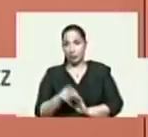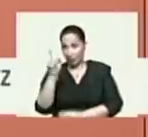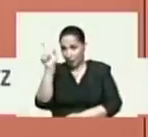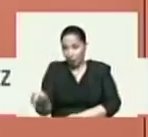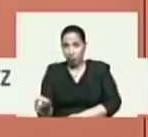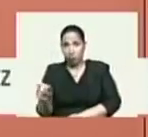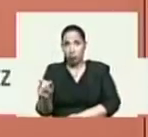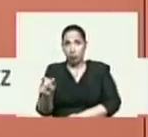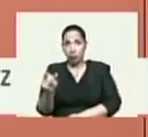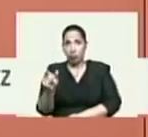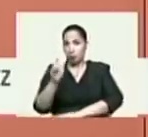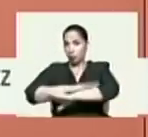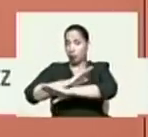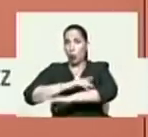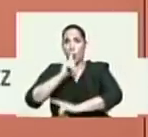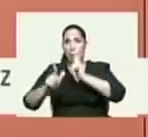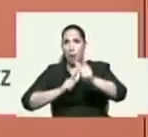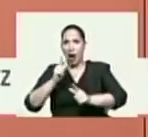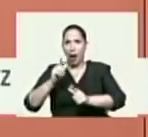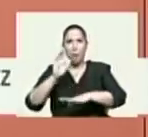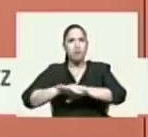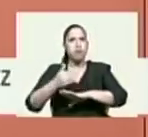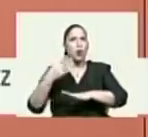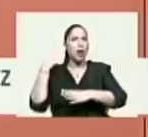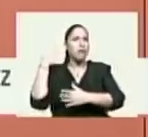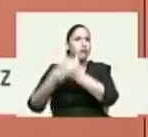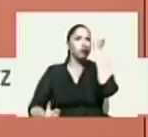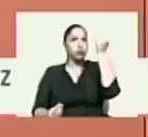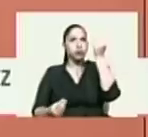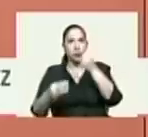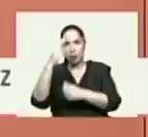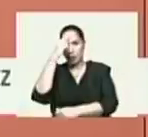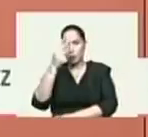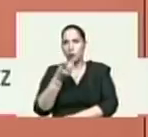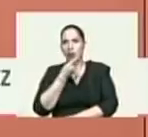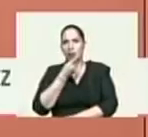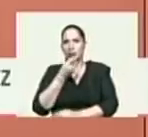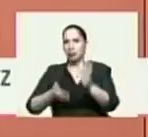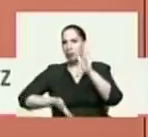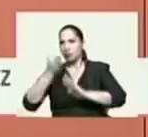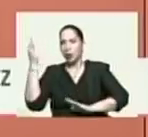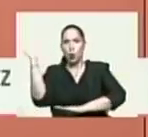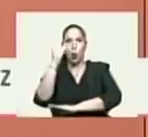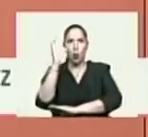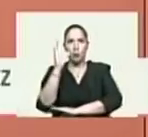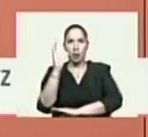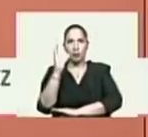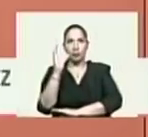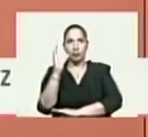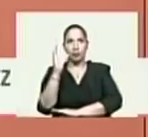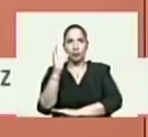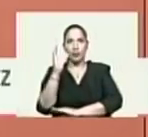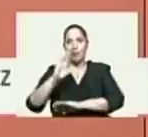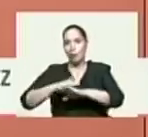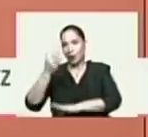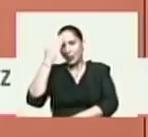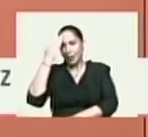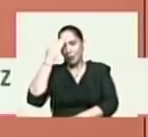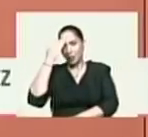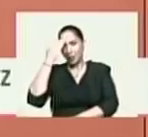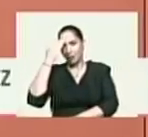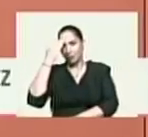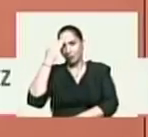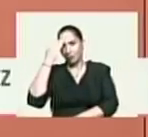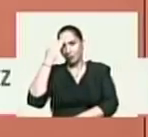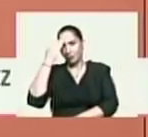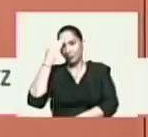conducta. ¿Por qué se piró de República Dominicana directo para Bogotá? Porque ya sabía que venía